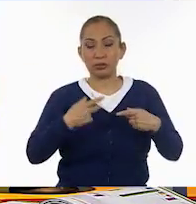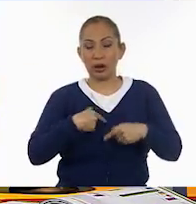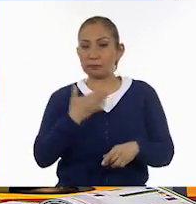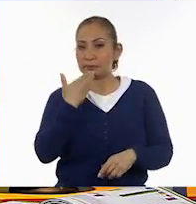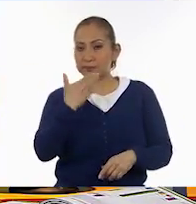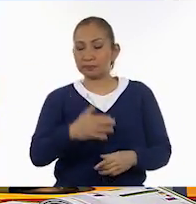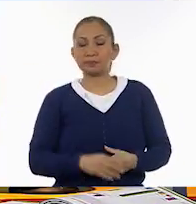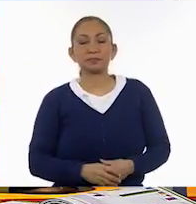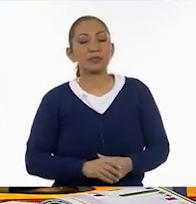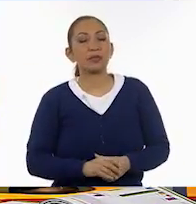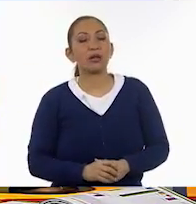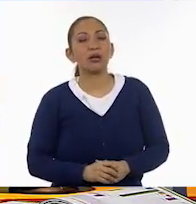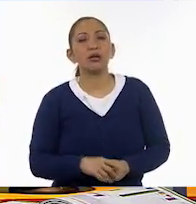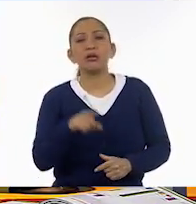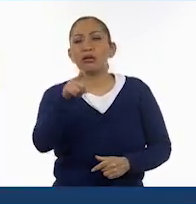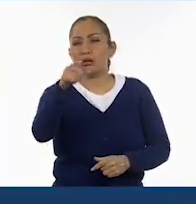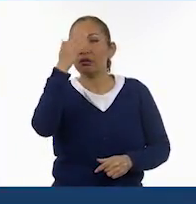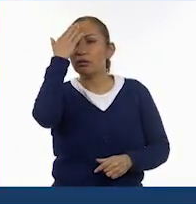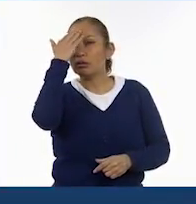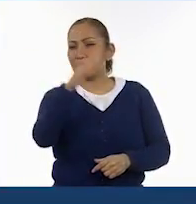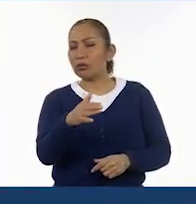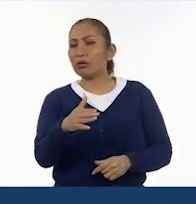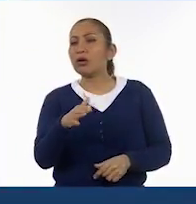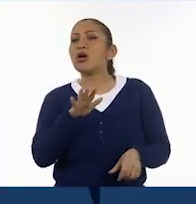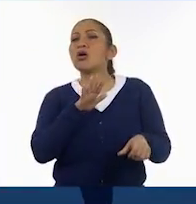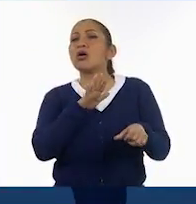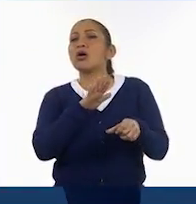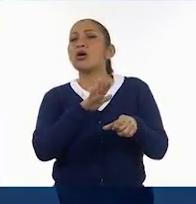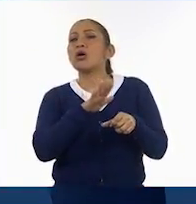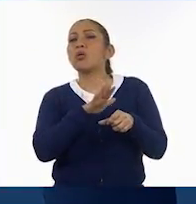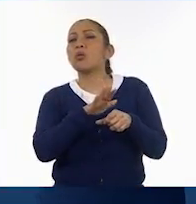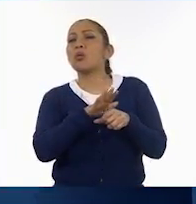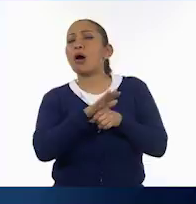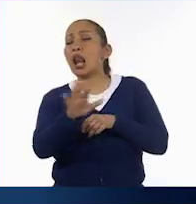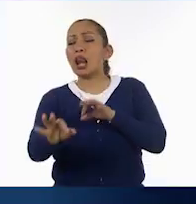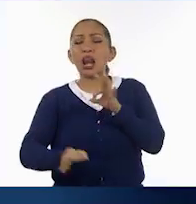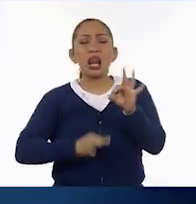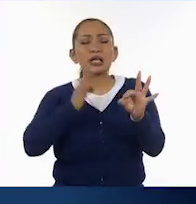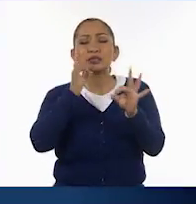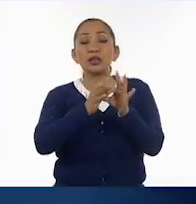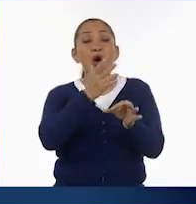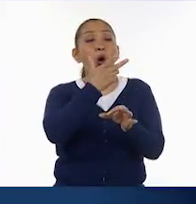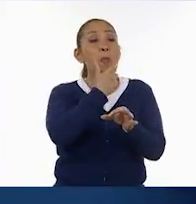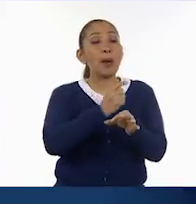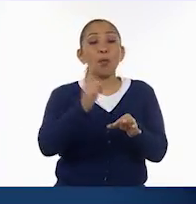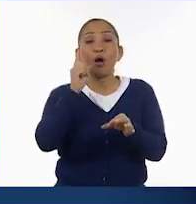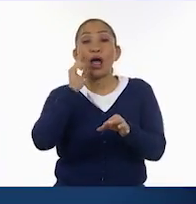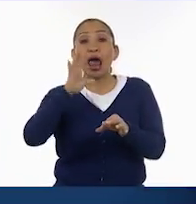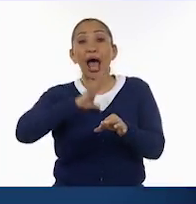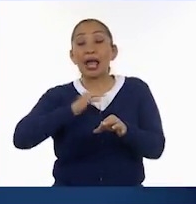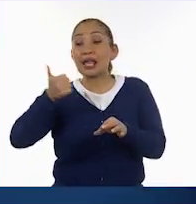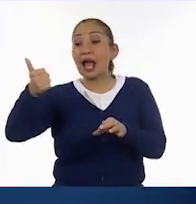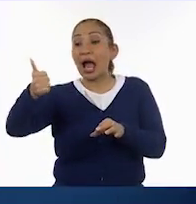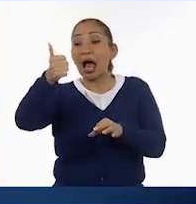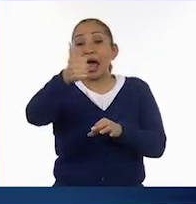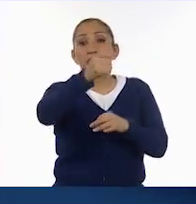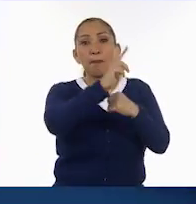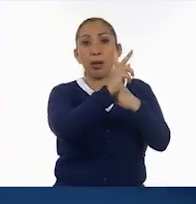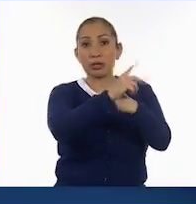María. ¿Y tú sabes cuál es la cantidad exacta de hombres y mujeres que existen en cada